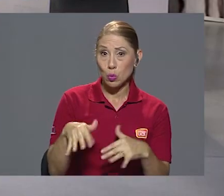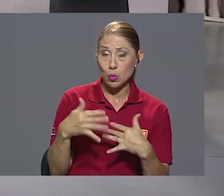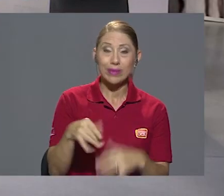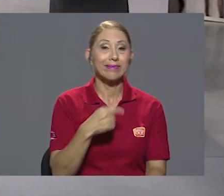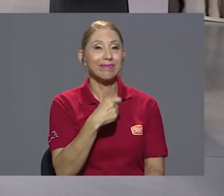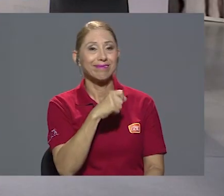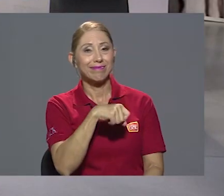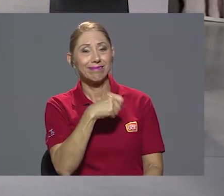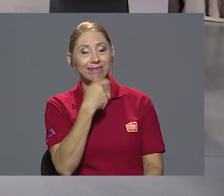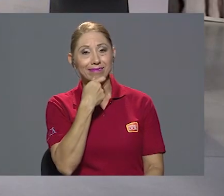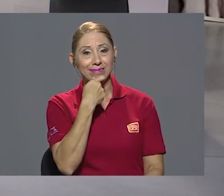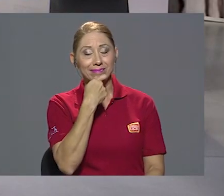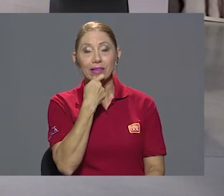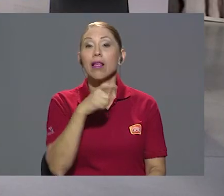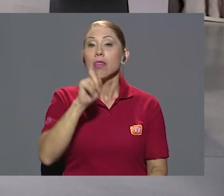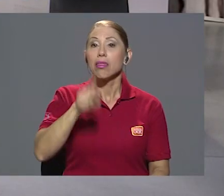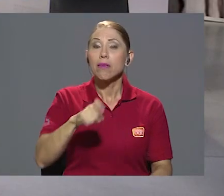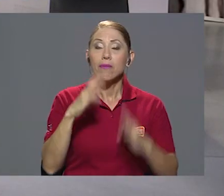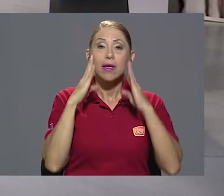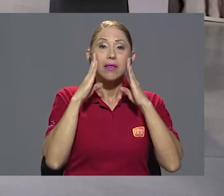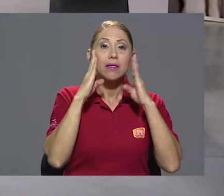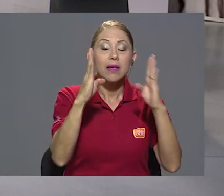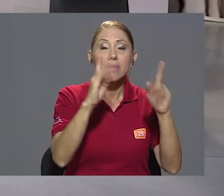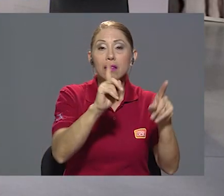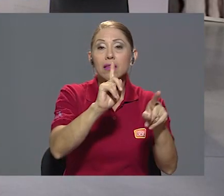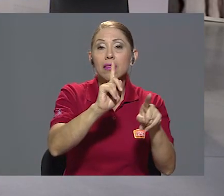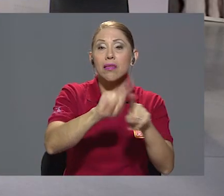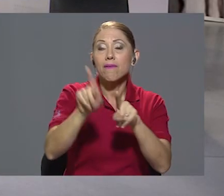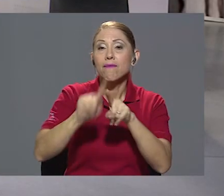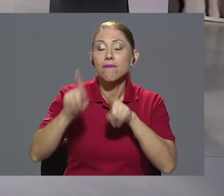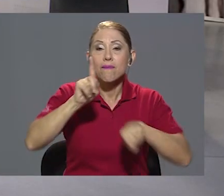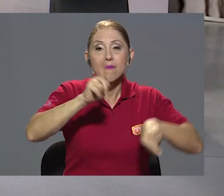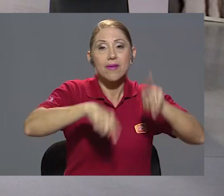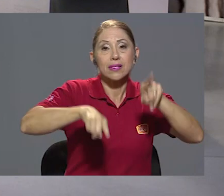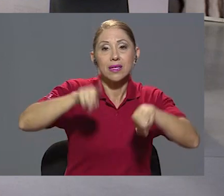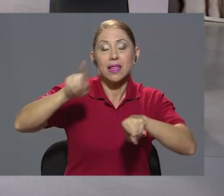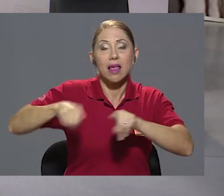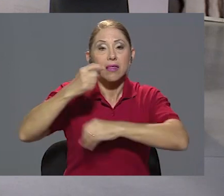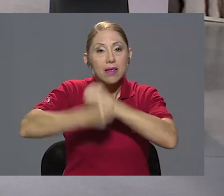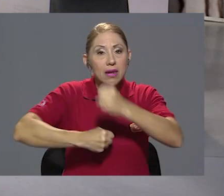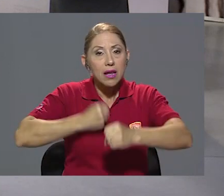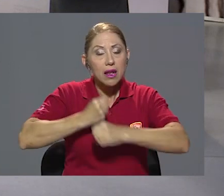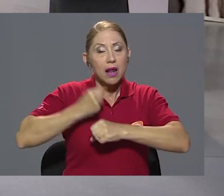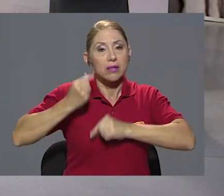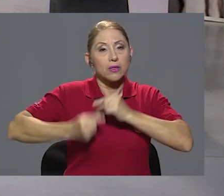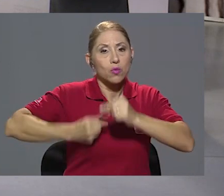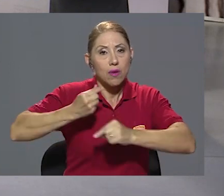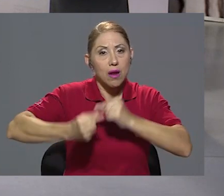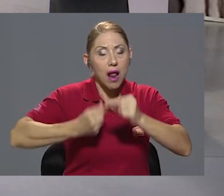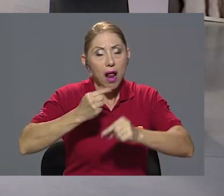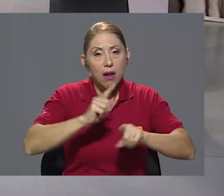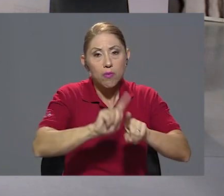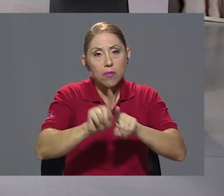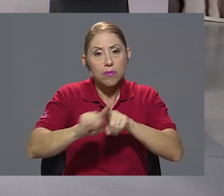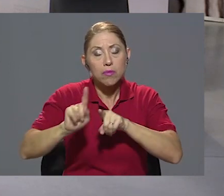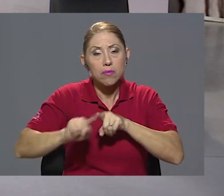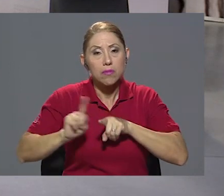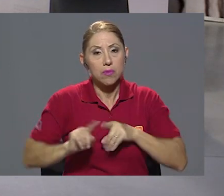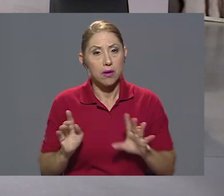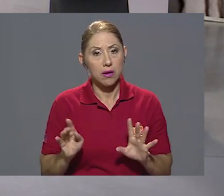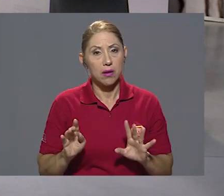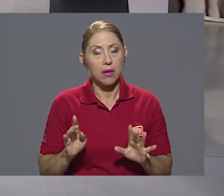hay que atender la diversidad generacional, ¿verdad? Porque entonces, bueno, ¿cuáles son